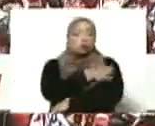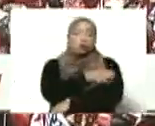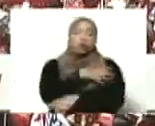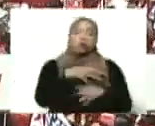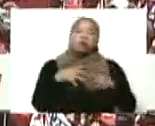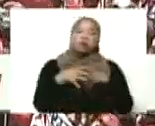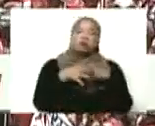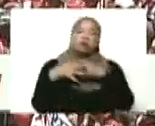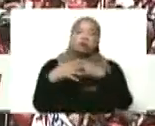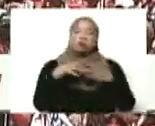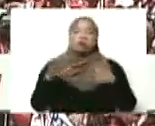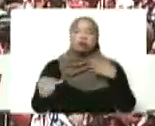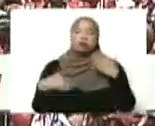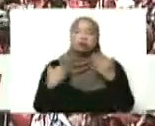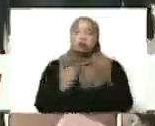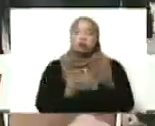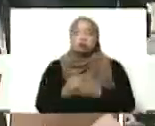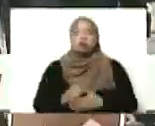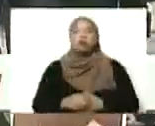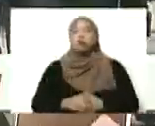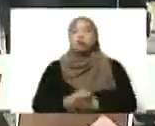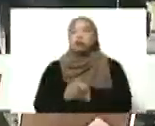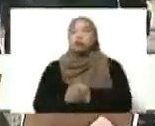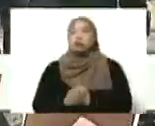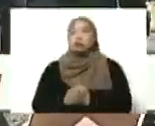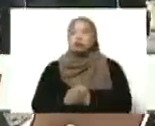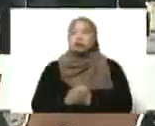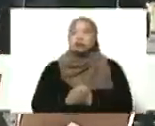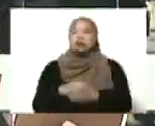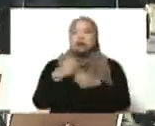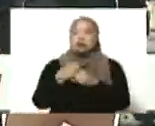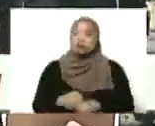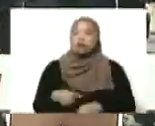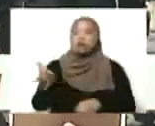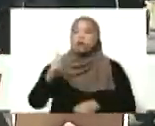imperialismo. Desde aquí, desde... Bajen la mano que todavía no voy a juramentar.